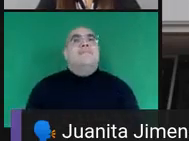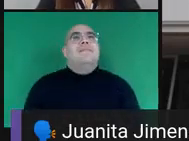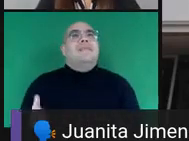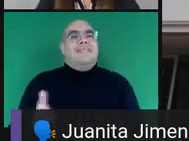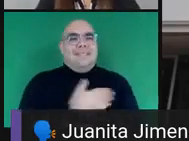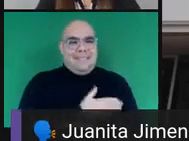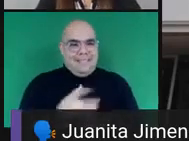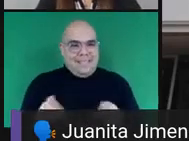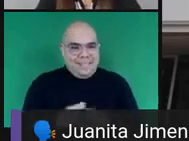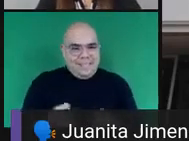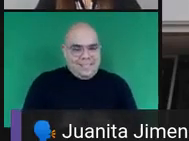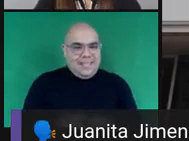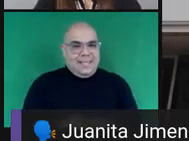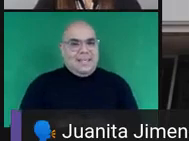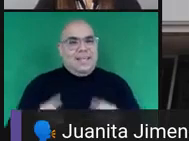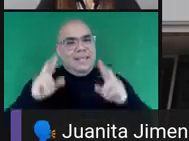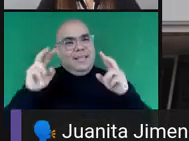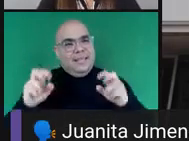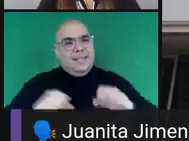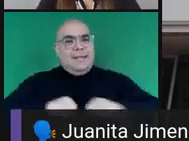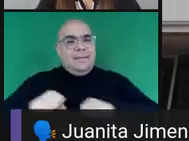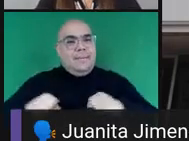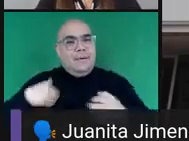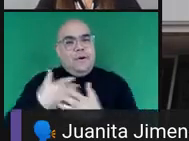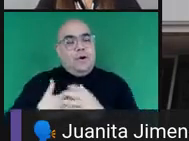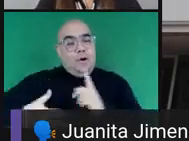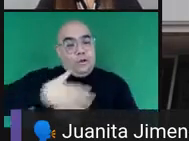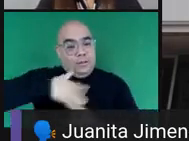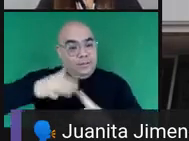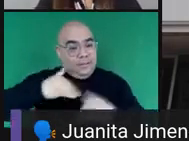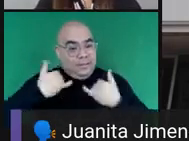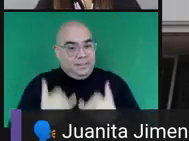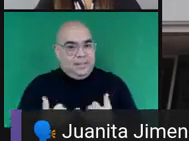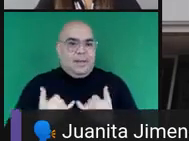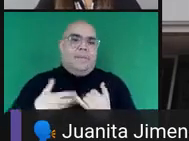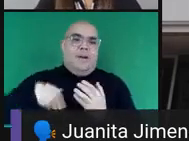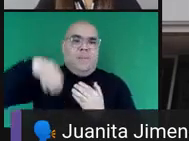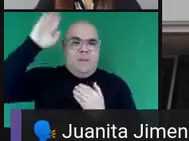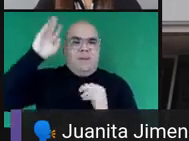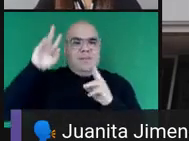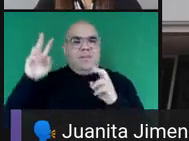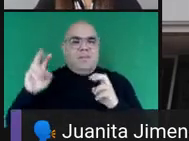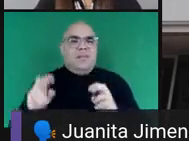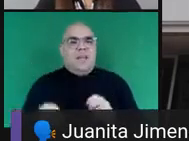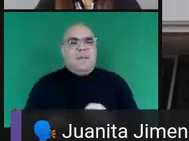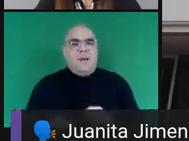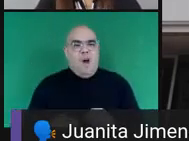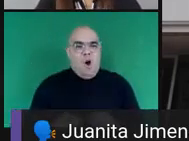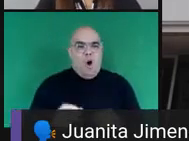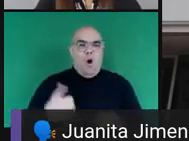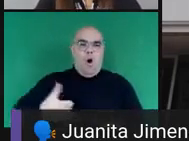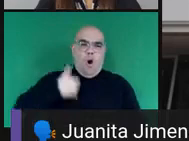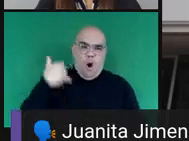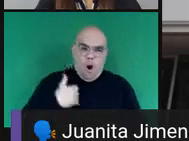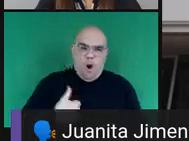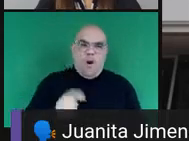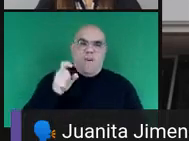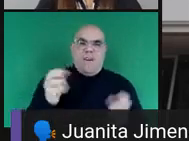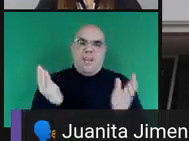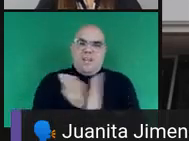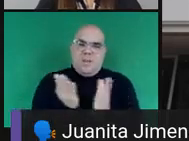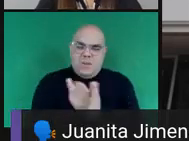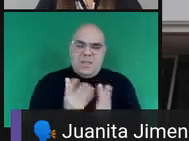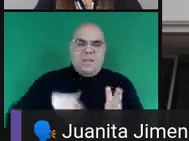las dinámicas y a los contextos actuales, pero sobre todo a las necesidades que tienen los jóvenes, los estudiantes, los artistas